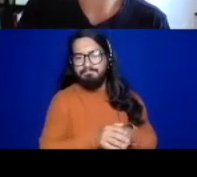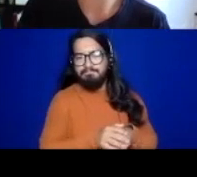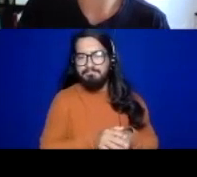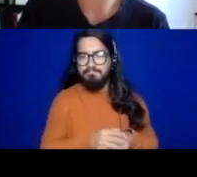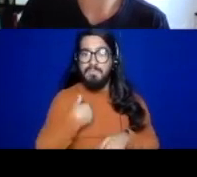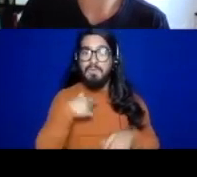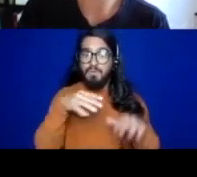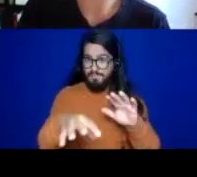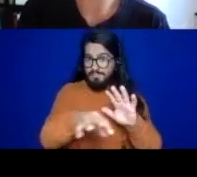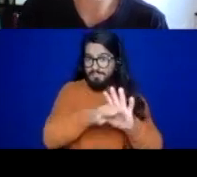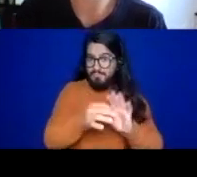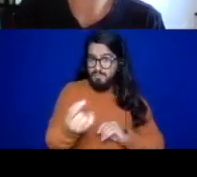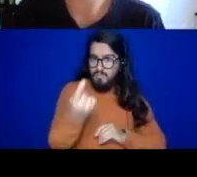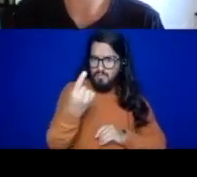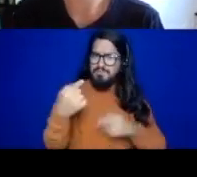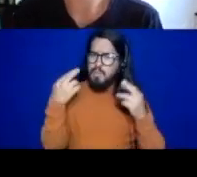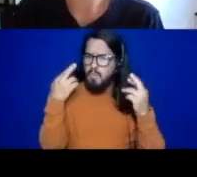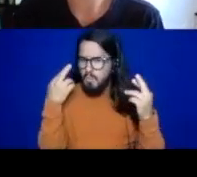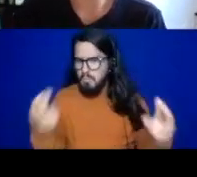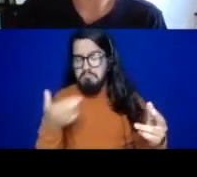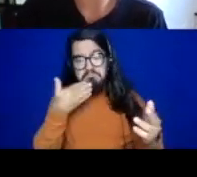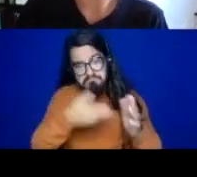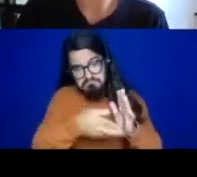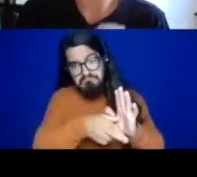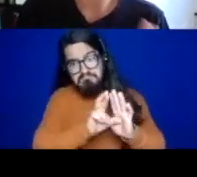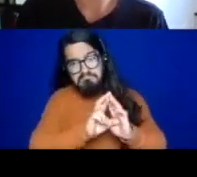Y definitivamente,